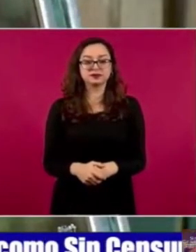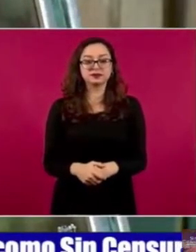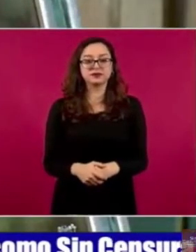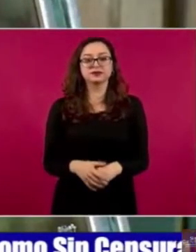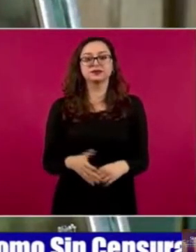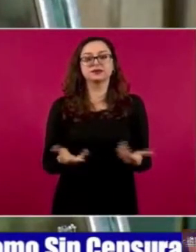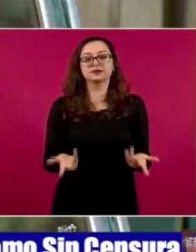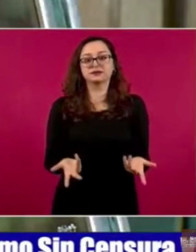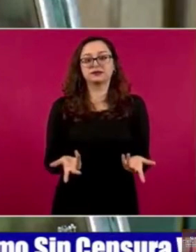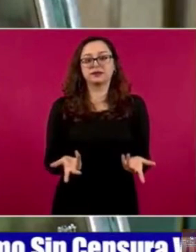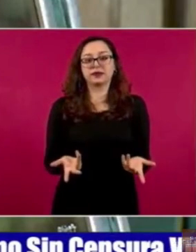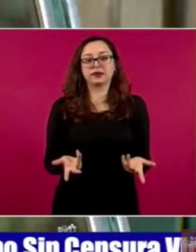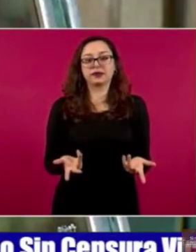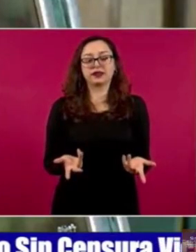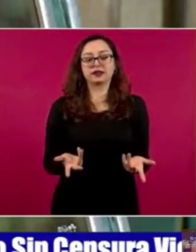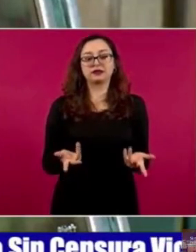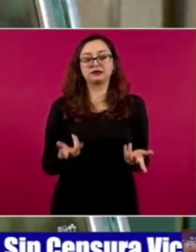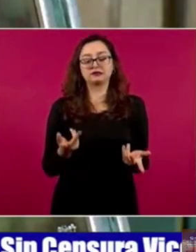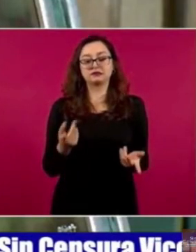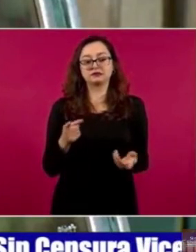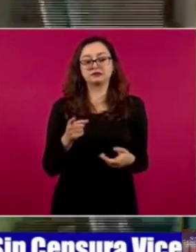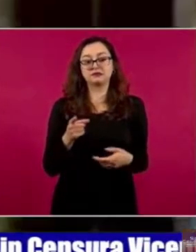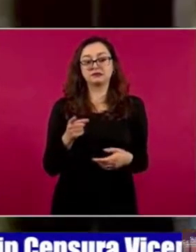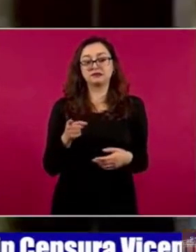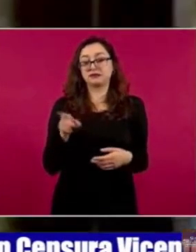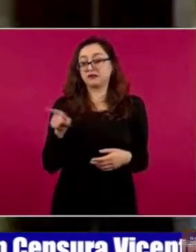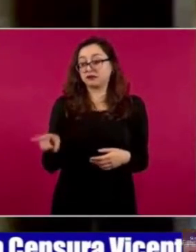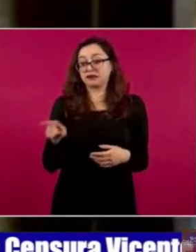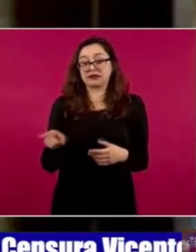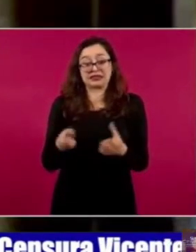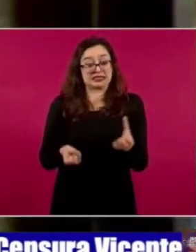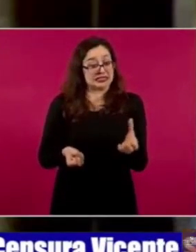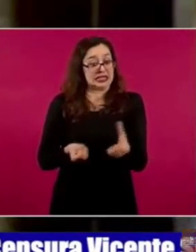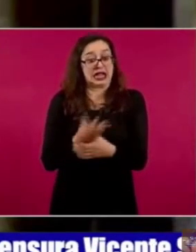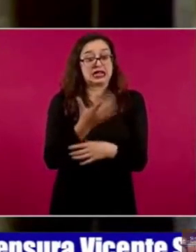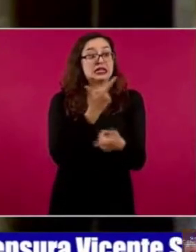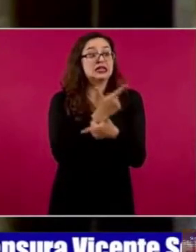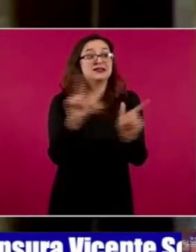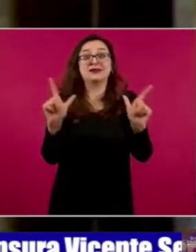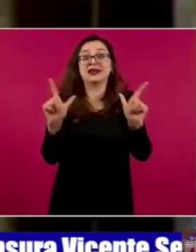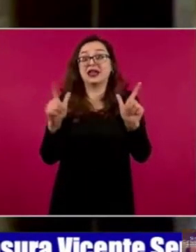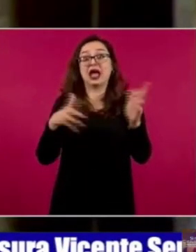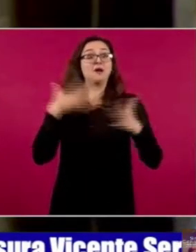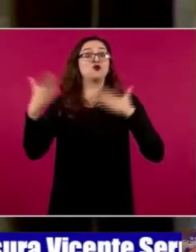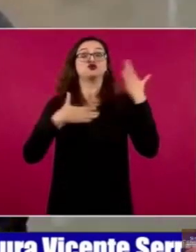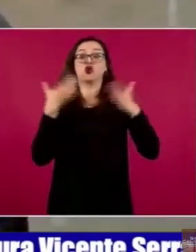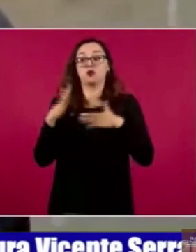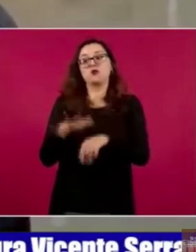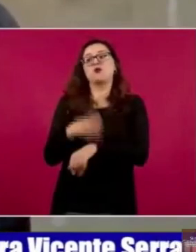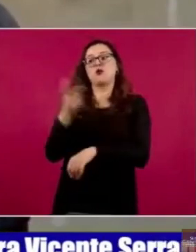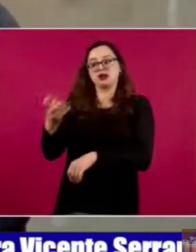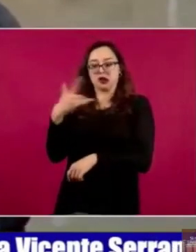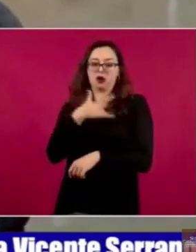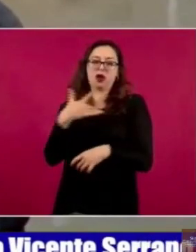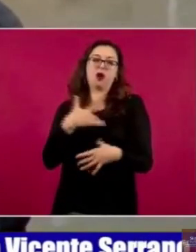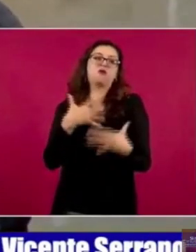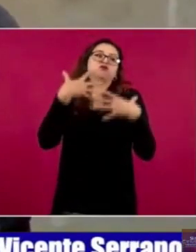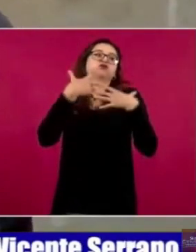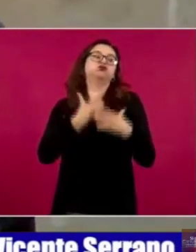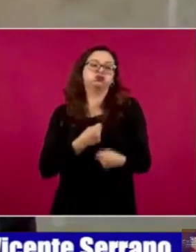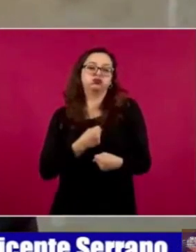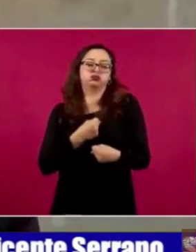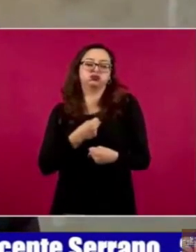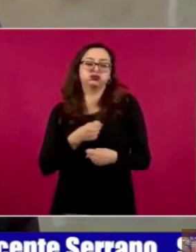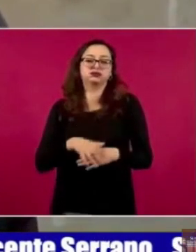incapaz de resistir la alegría de haber sido liberado. Su funeral